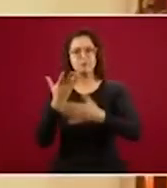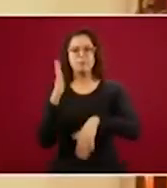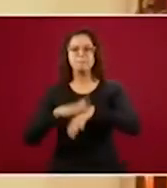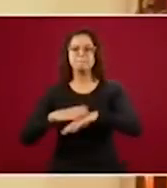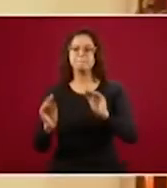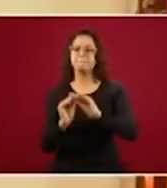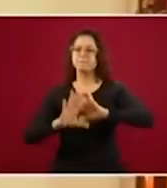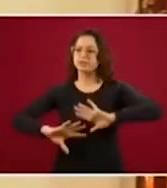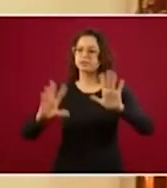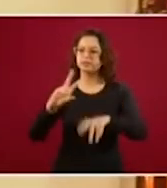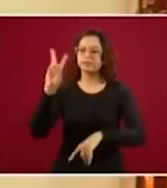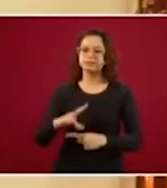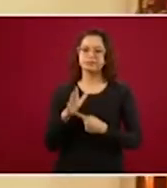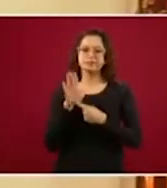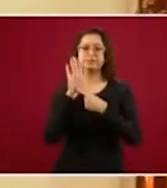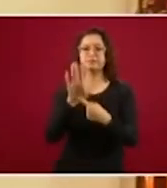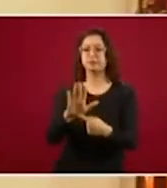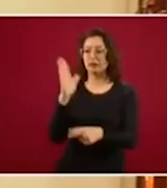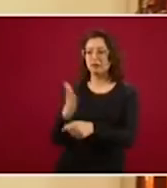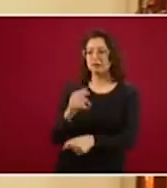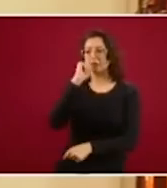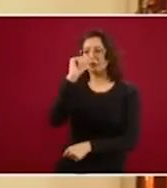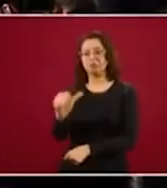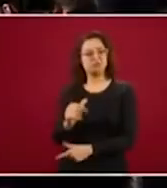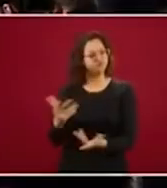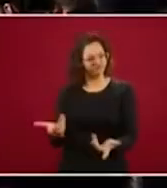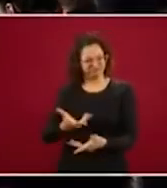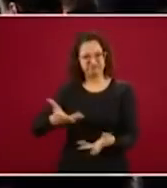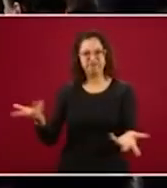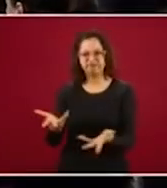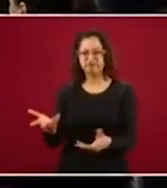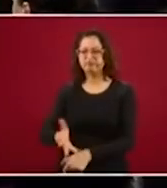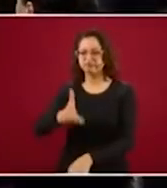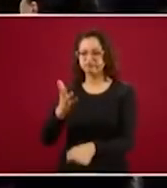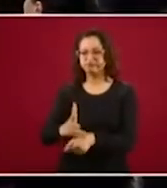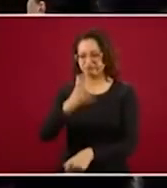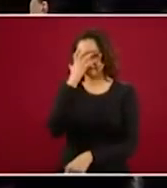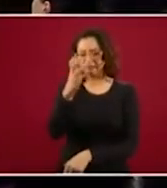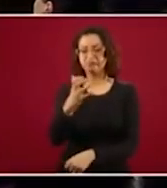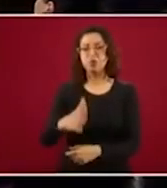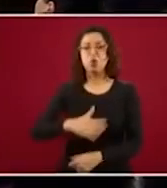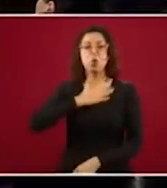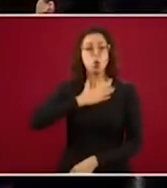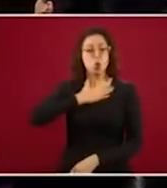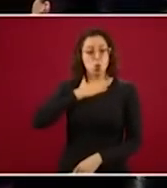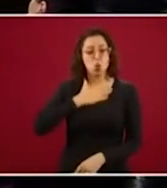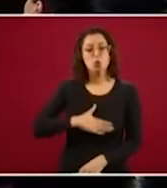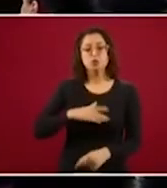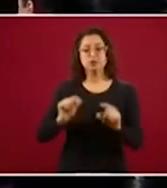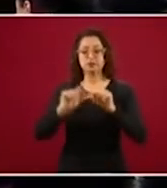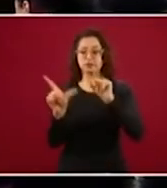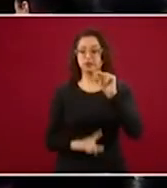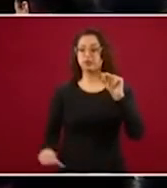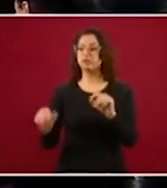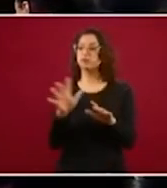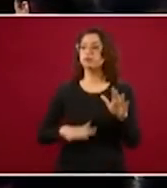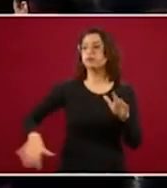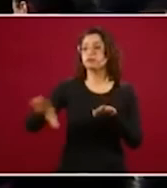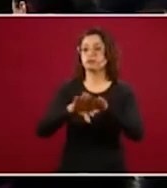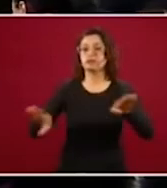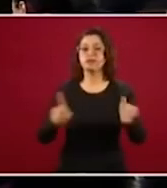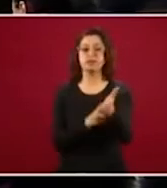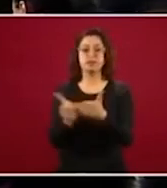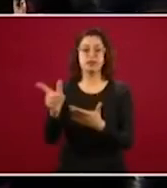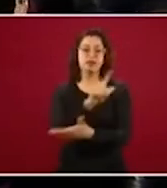prolongar la impunidad hacer justicia y demostrar que somos auténticos representantes de un estado social y democrático de